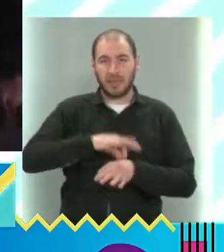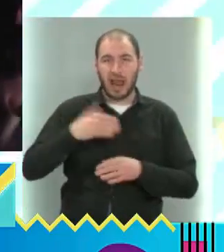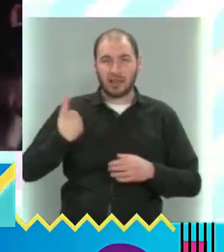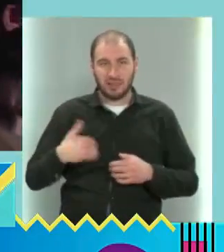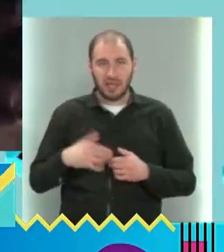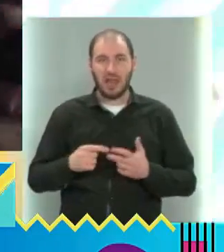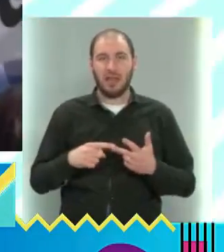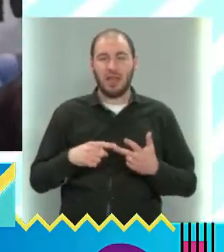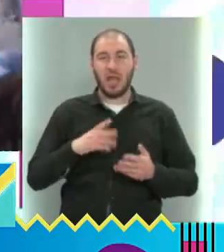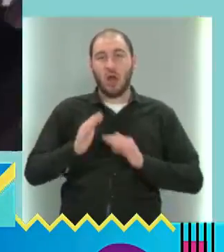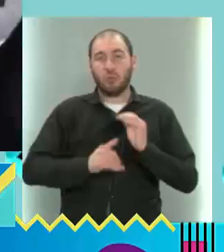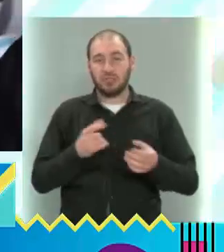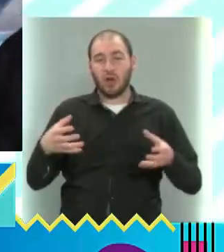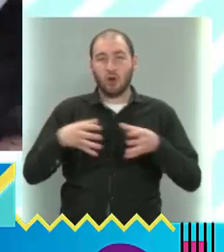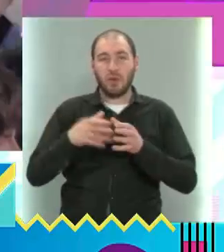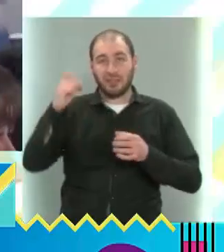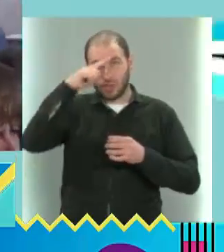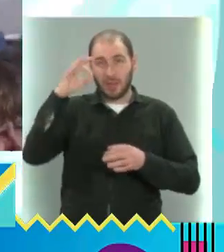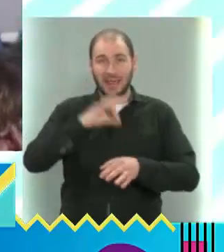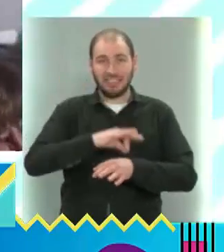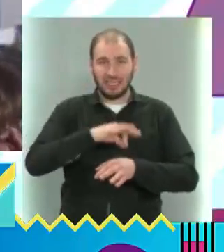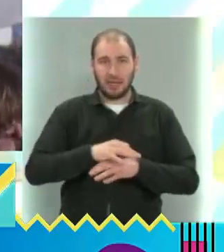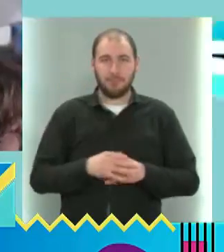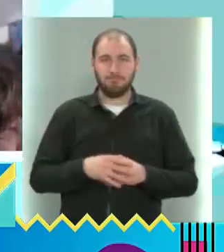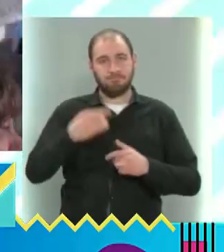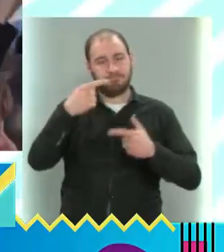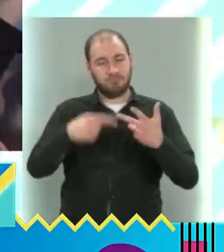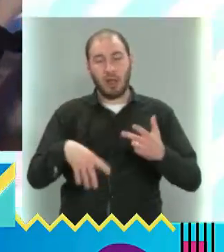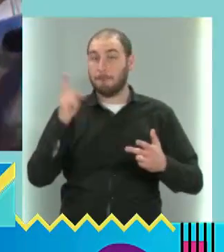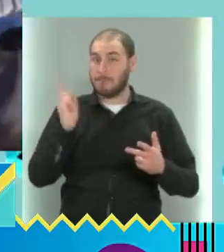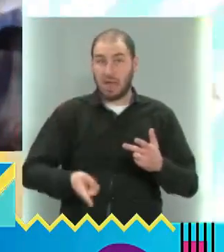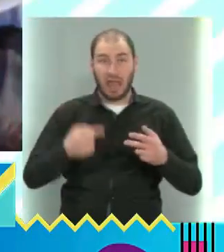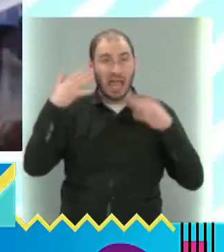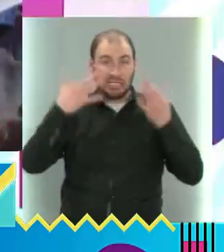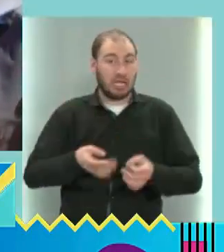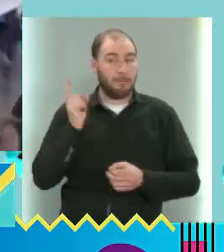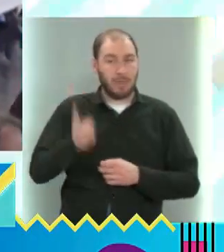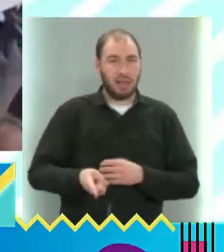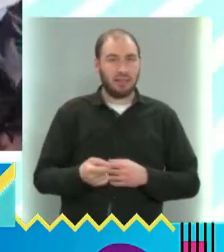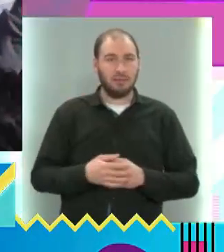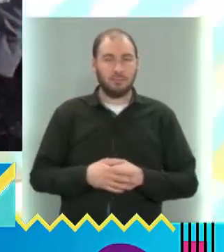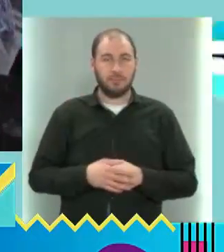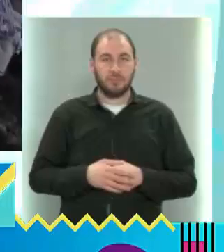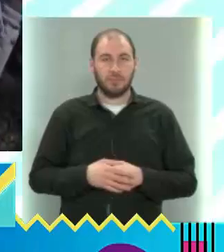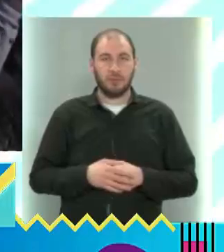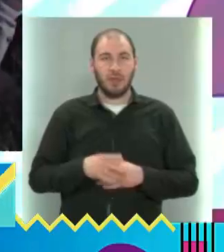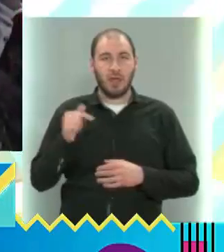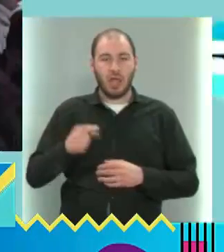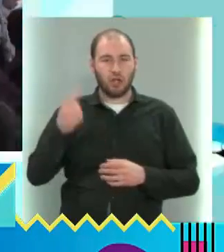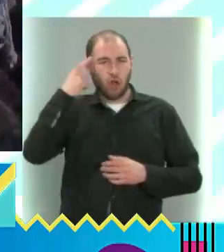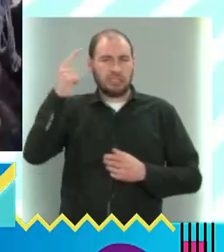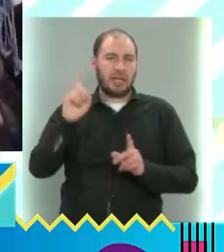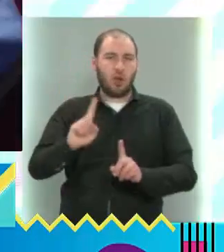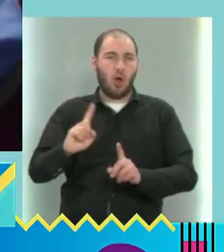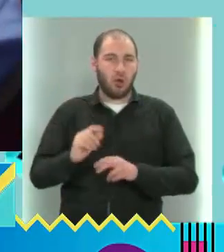Argentina, las expresiones de la Academia Nacional de Medicina, es decir, eso nos obliga moralmente a ser objetores de